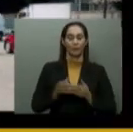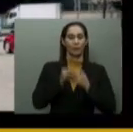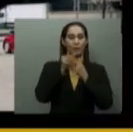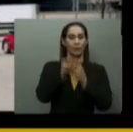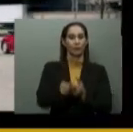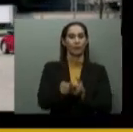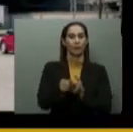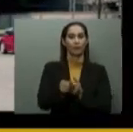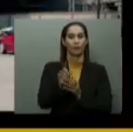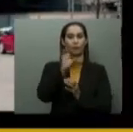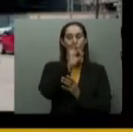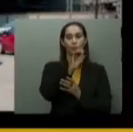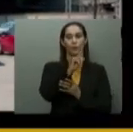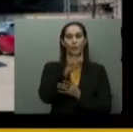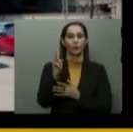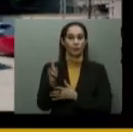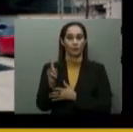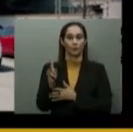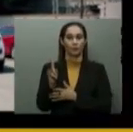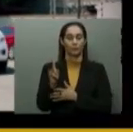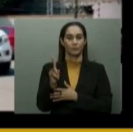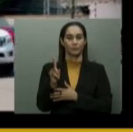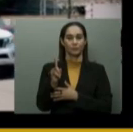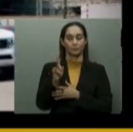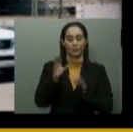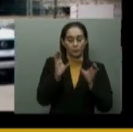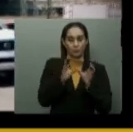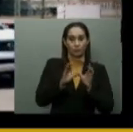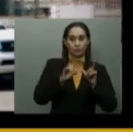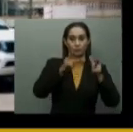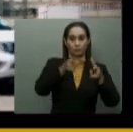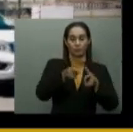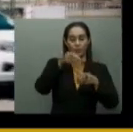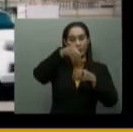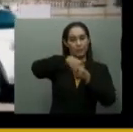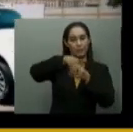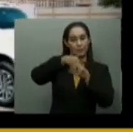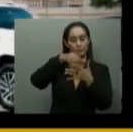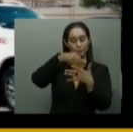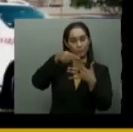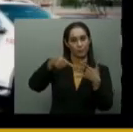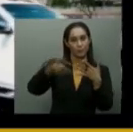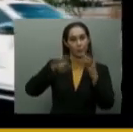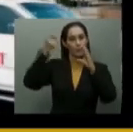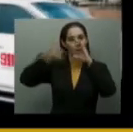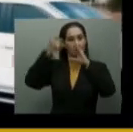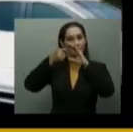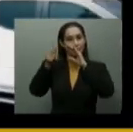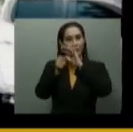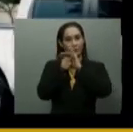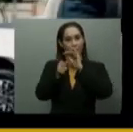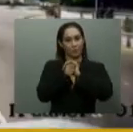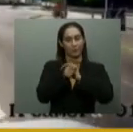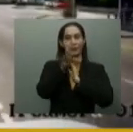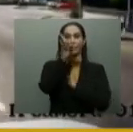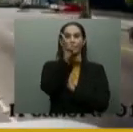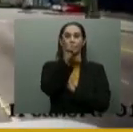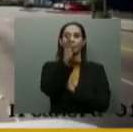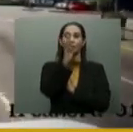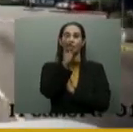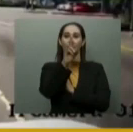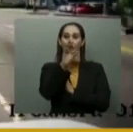son tanto los aspectos la dignificación de los mismos que de alguna forma se ha enfilado los esfuerzos